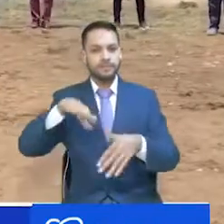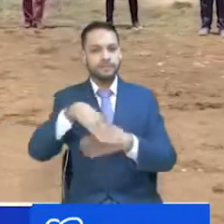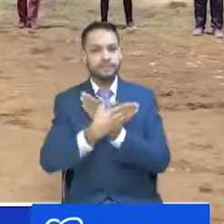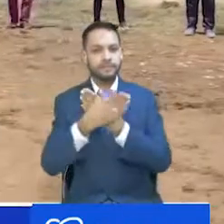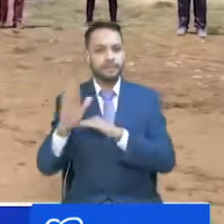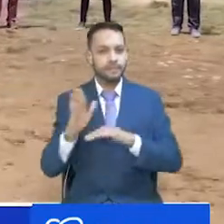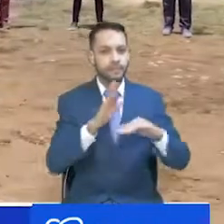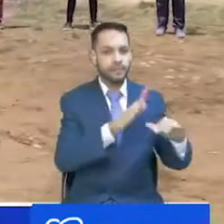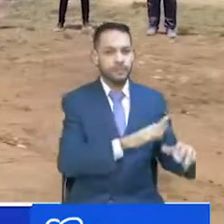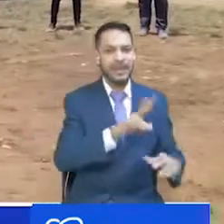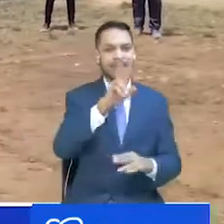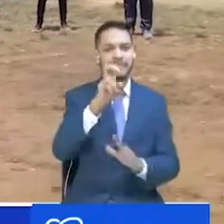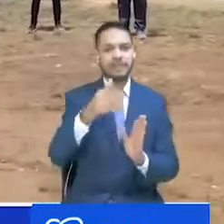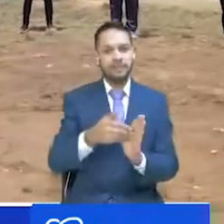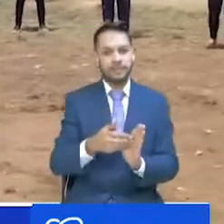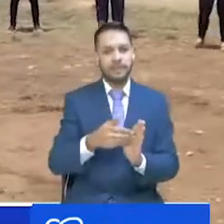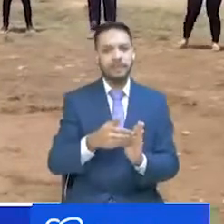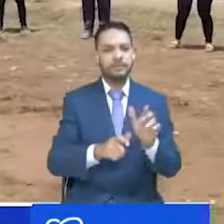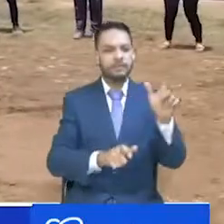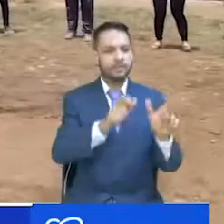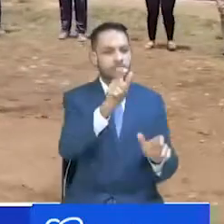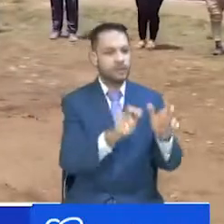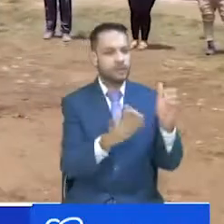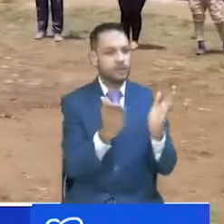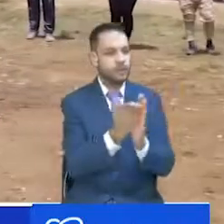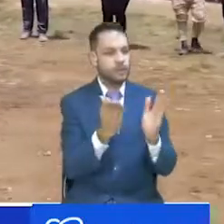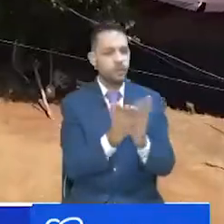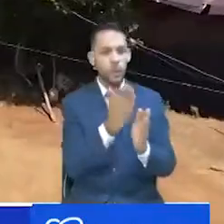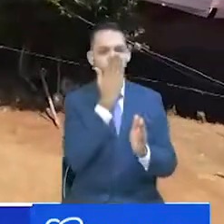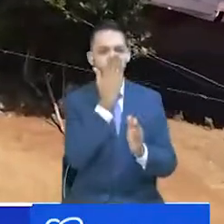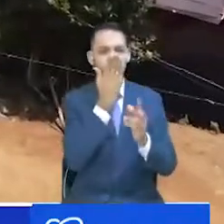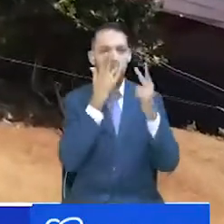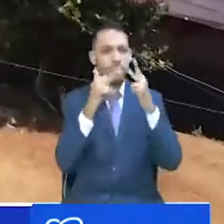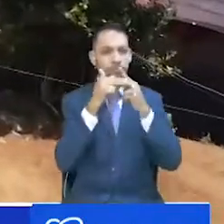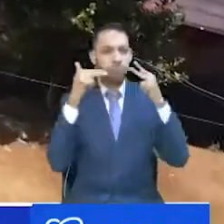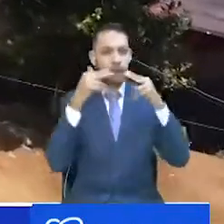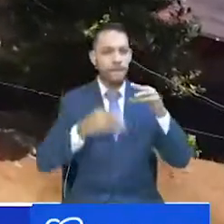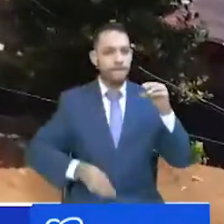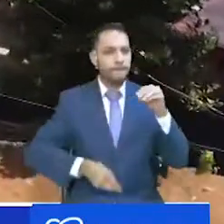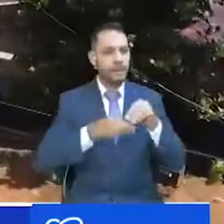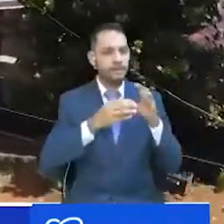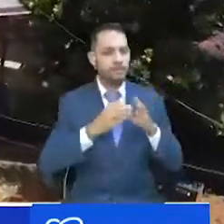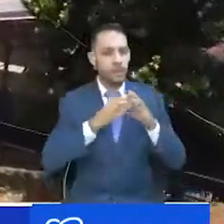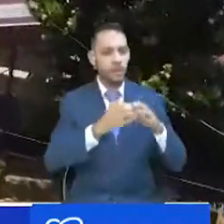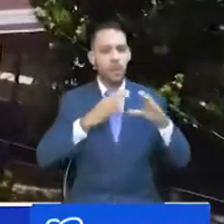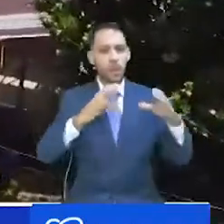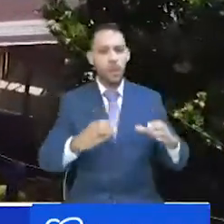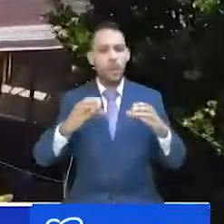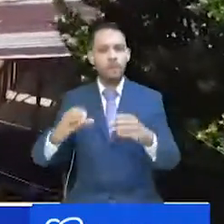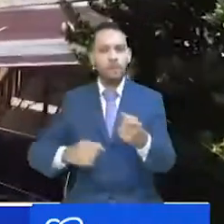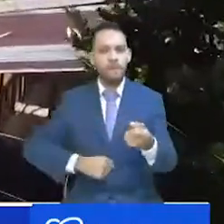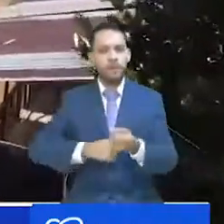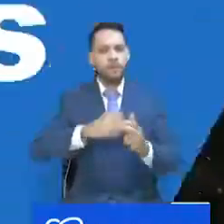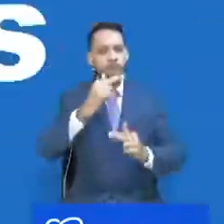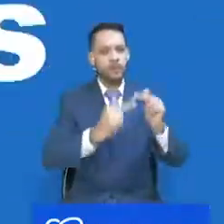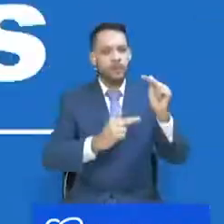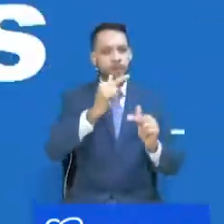siete mil estudiantes indígenas en risaralda se beneficiarán con la construcción de nuevas aulas en sus resguardos